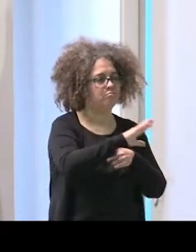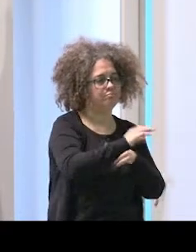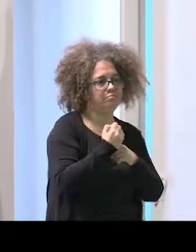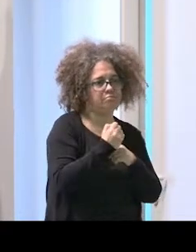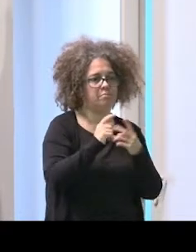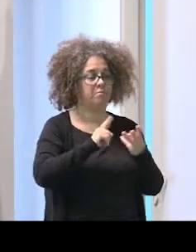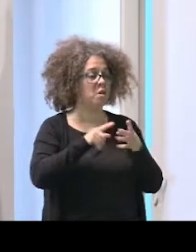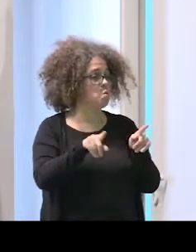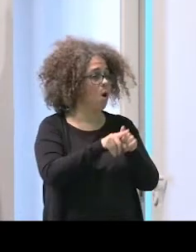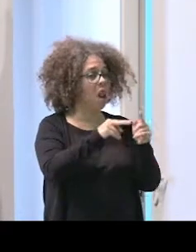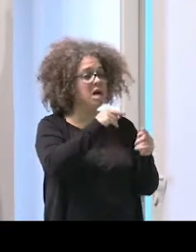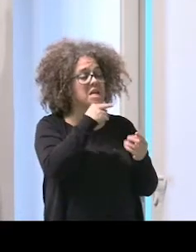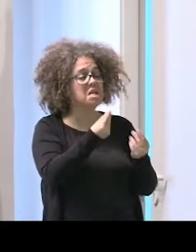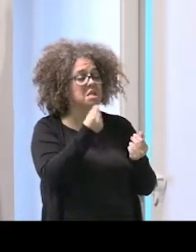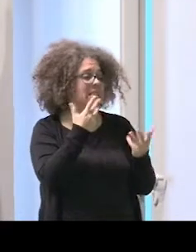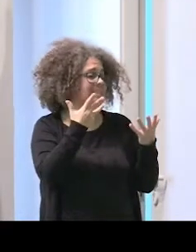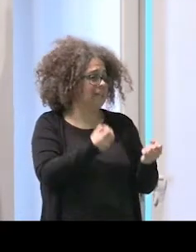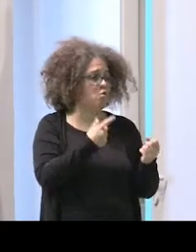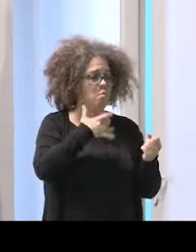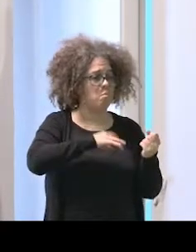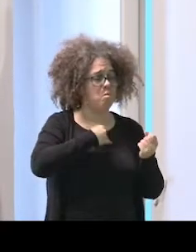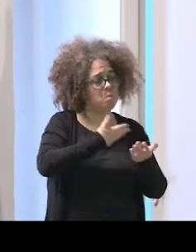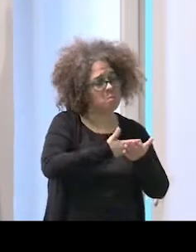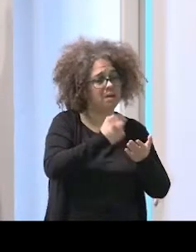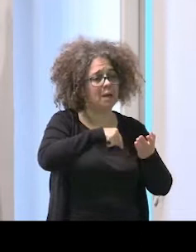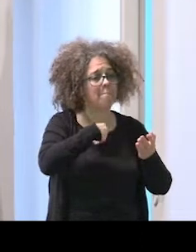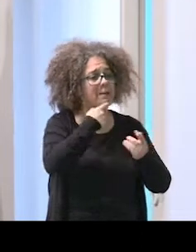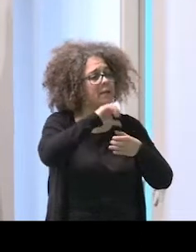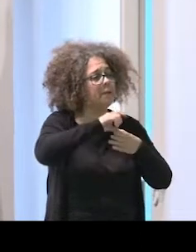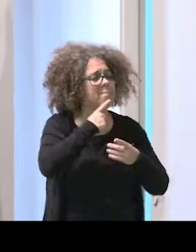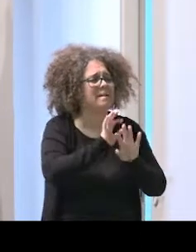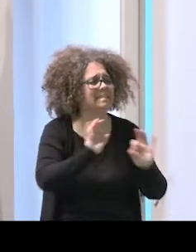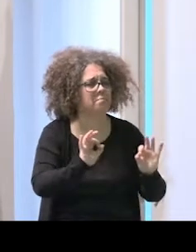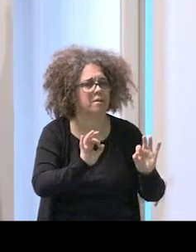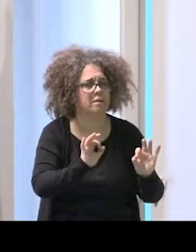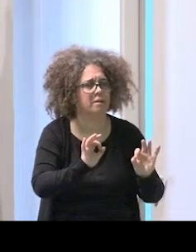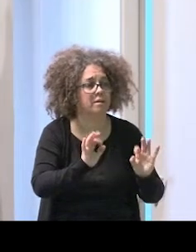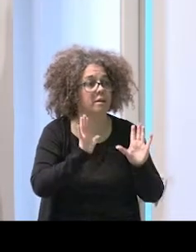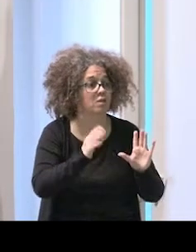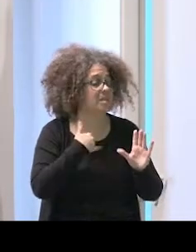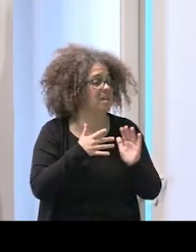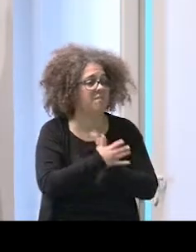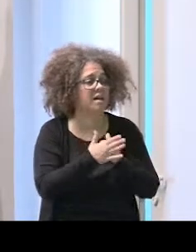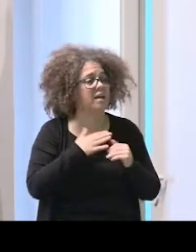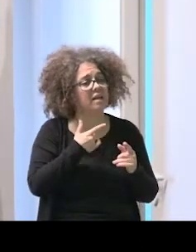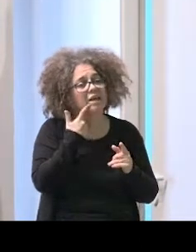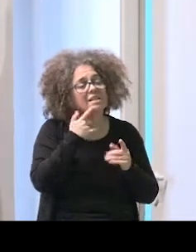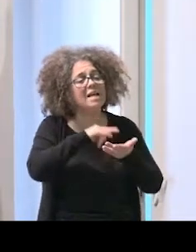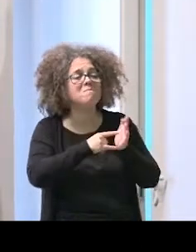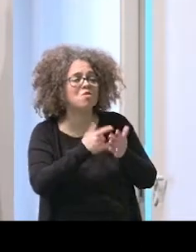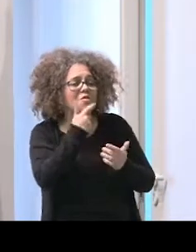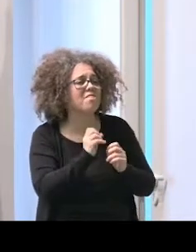en líquido como en seco y el procesamiento y la conservación es más simple que la de la orina. Por lo tanto, de inicio es la muestra que tenemos que